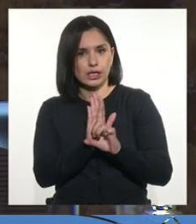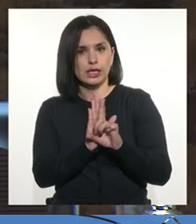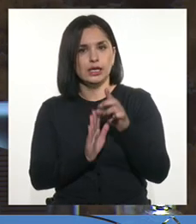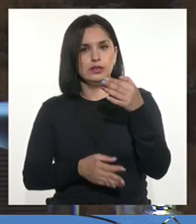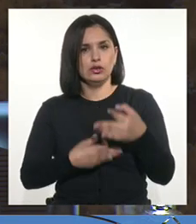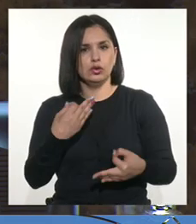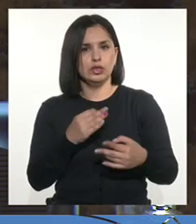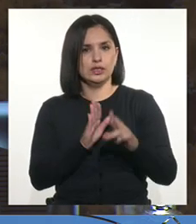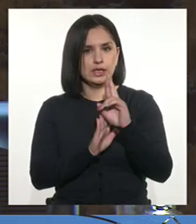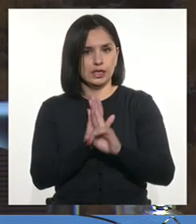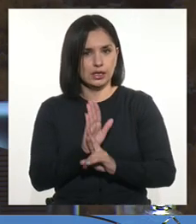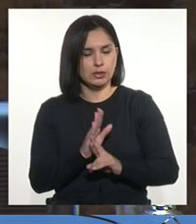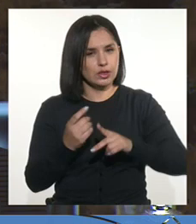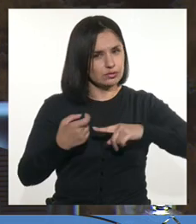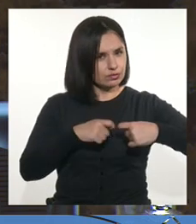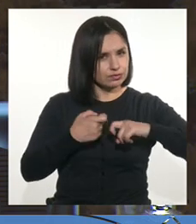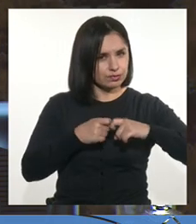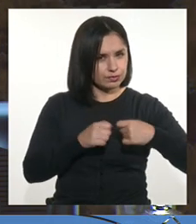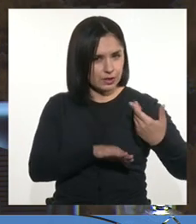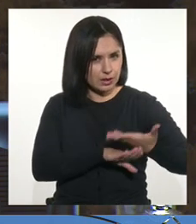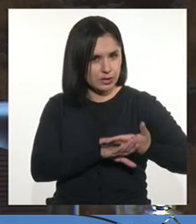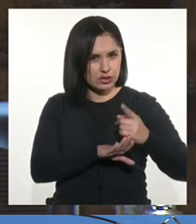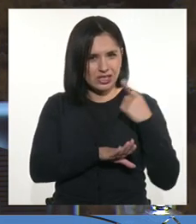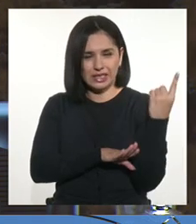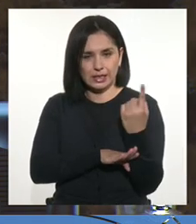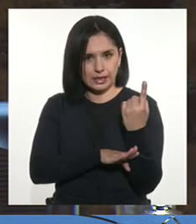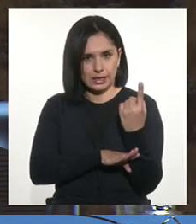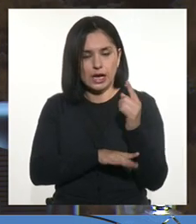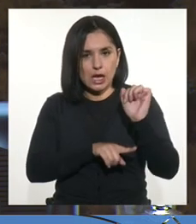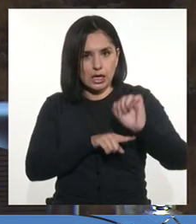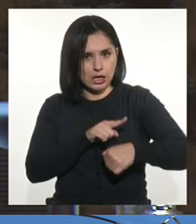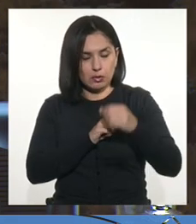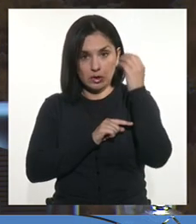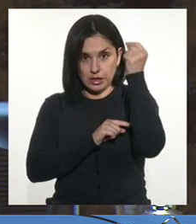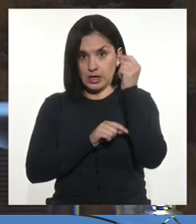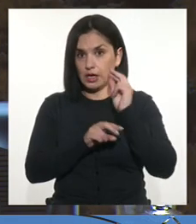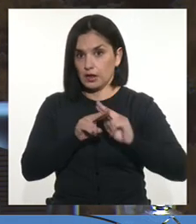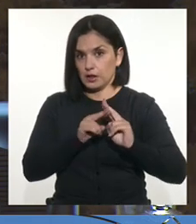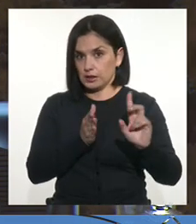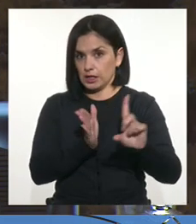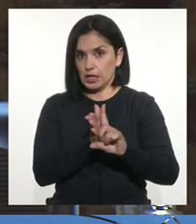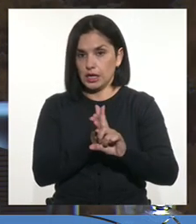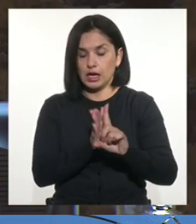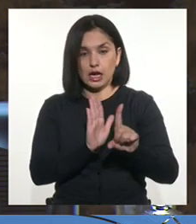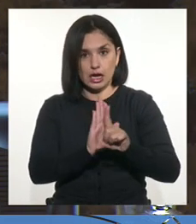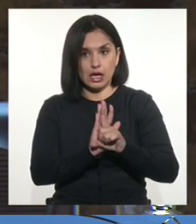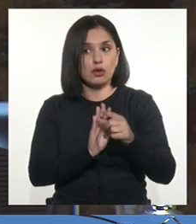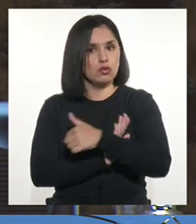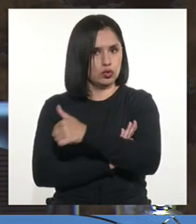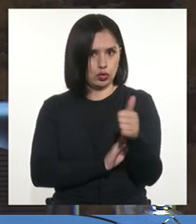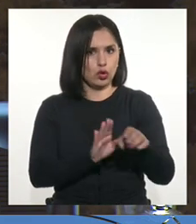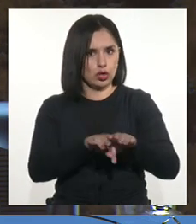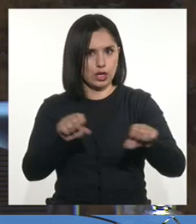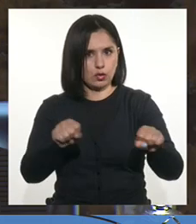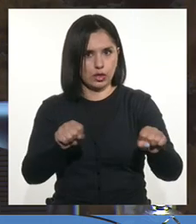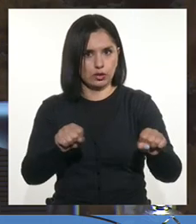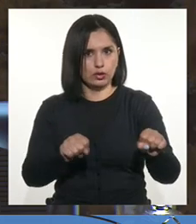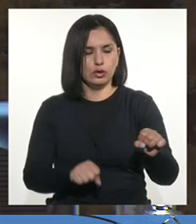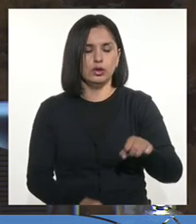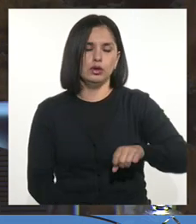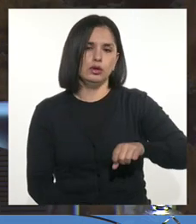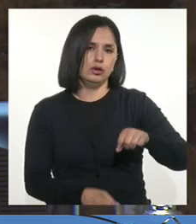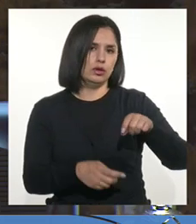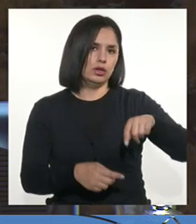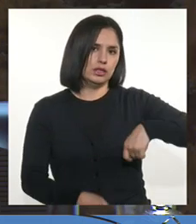reglamento discutir la iniciativa solamente en general y aprobó la idea legislar por la unanimidad de sus miembros presentes senadores señores de